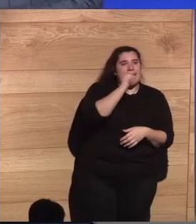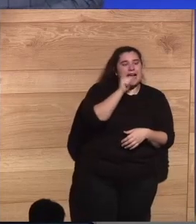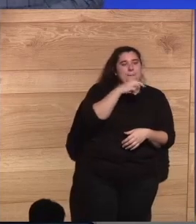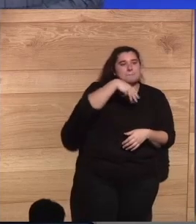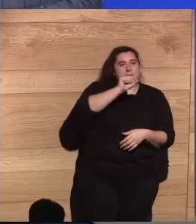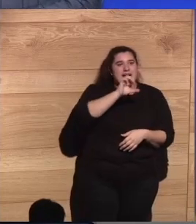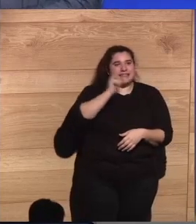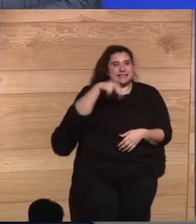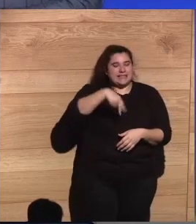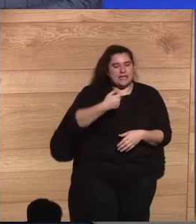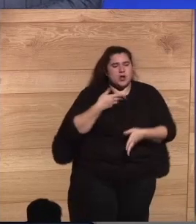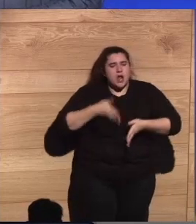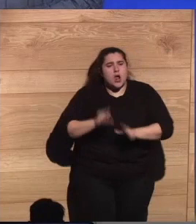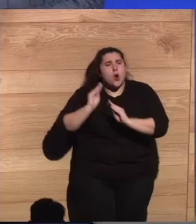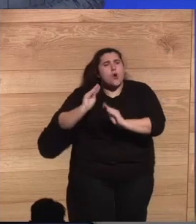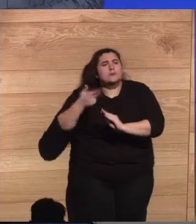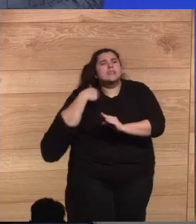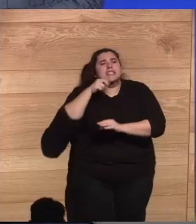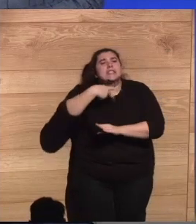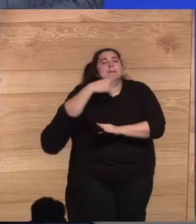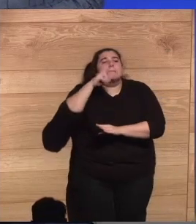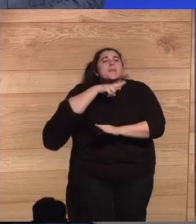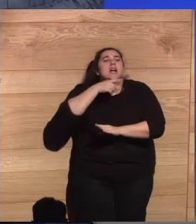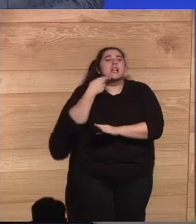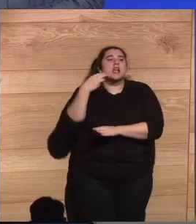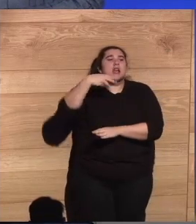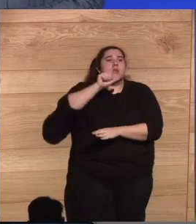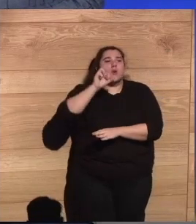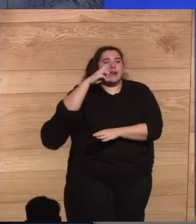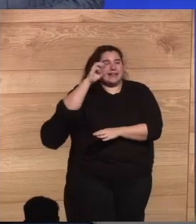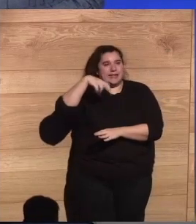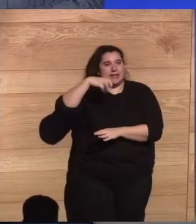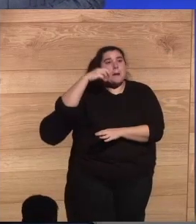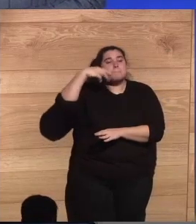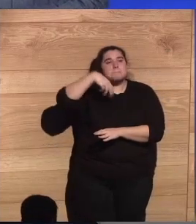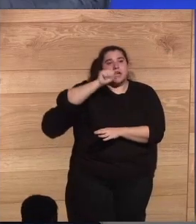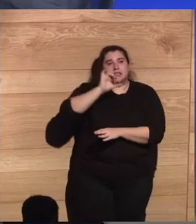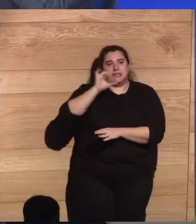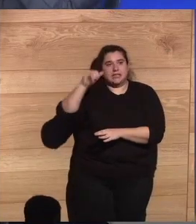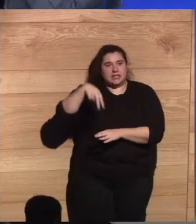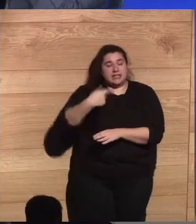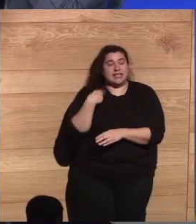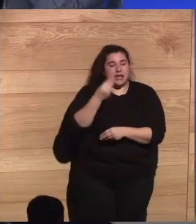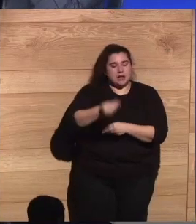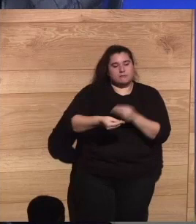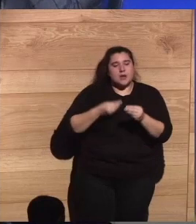hijo de Leonid Massin, fue el que se encargó de hacer esta labor de arqueología